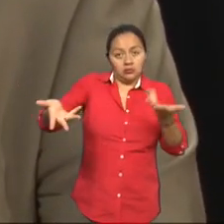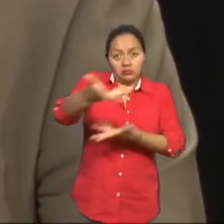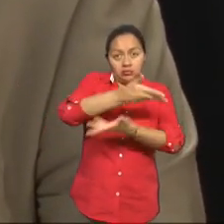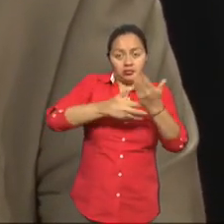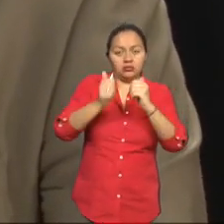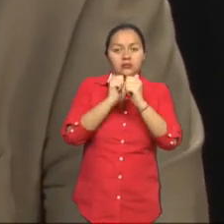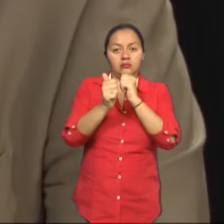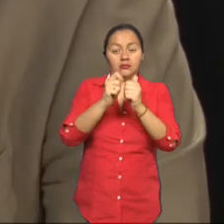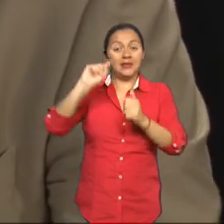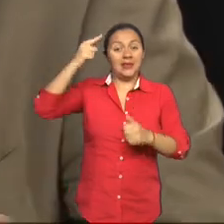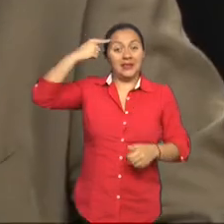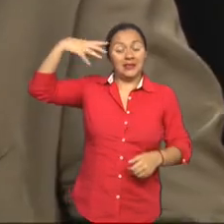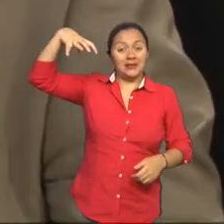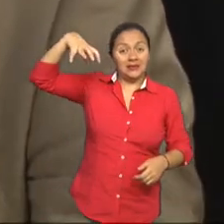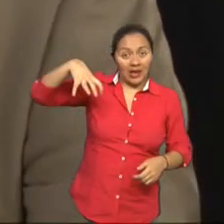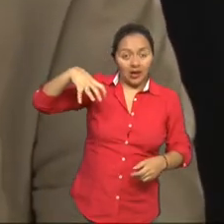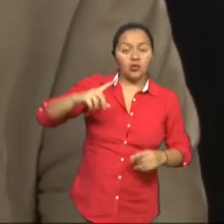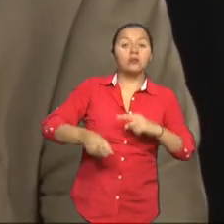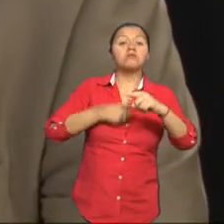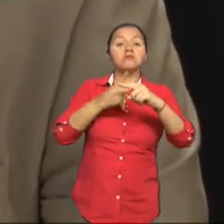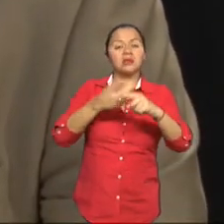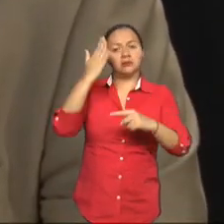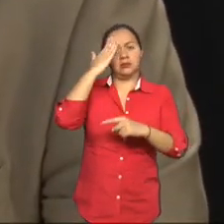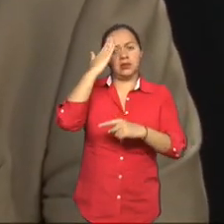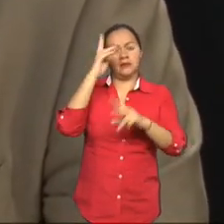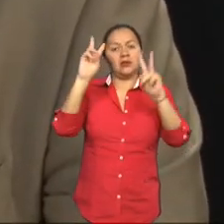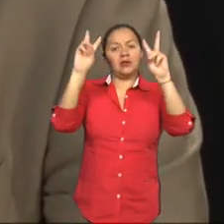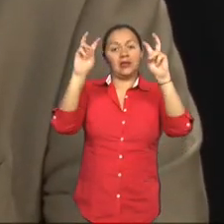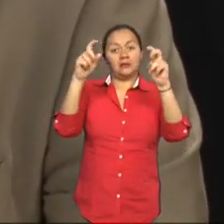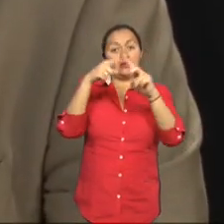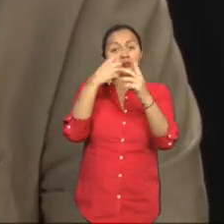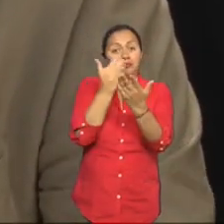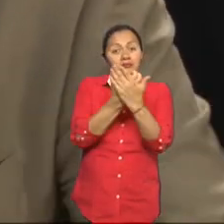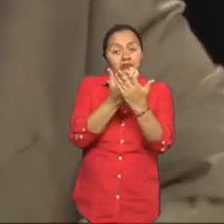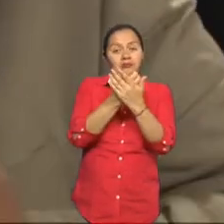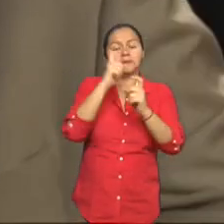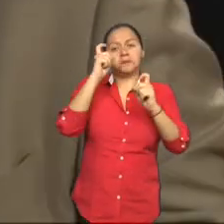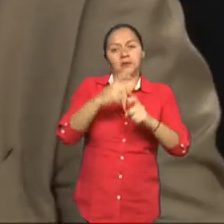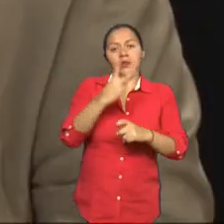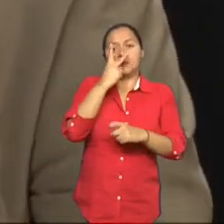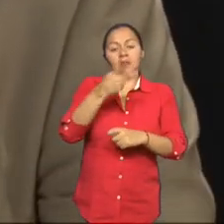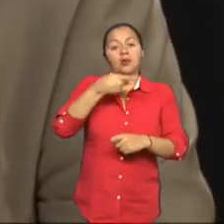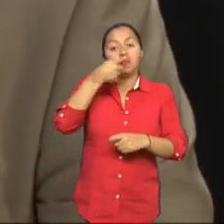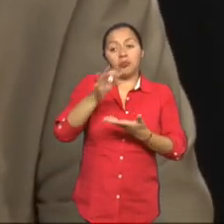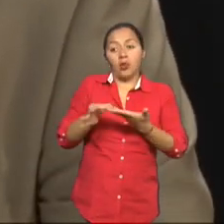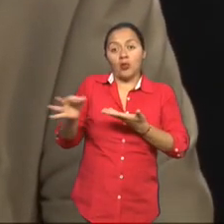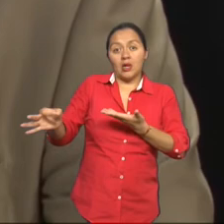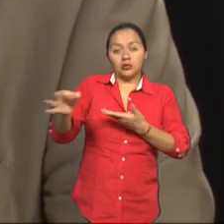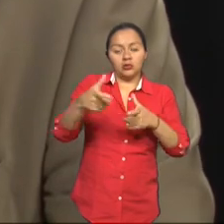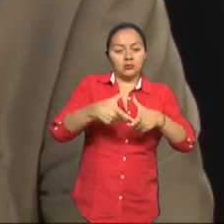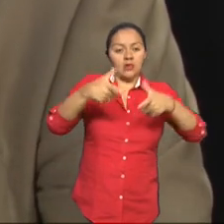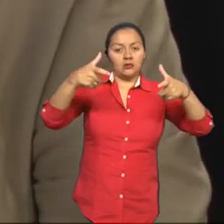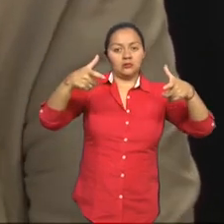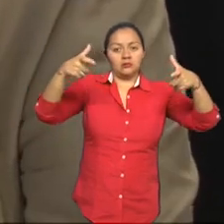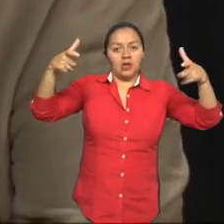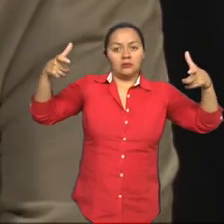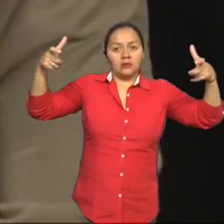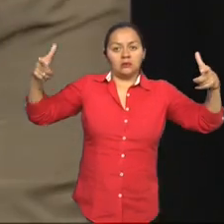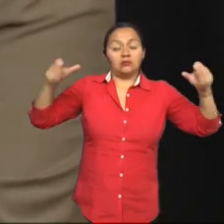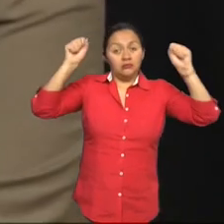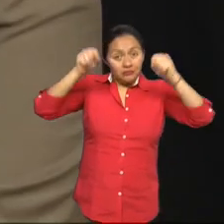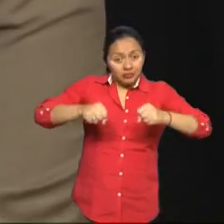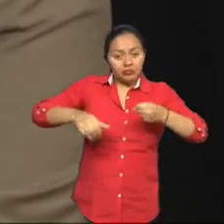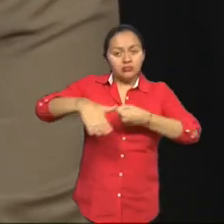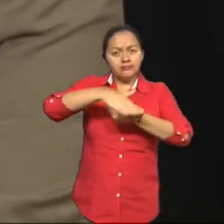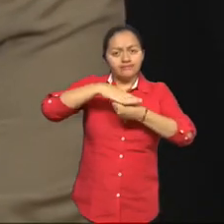queremos que el Estado ecuatoriano, lógicamente conocemos el tema de la parte económica, pero nuestra población está creciendo y queremos que también ellos, en